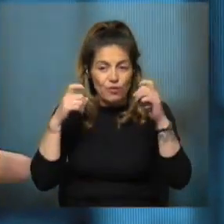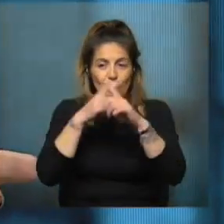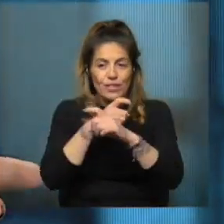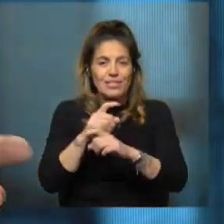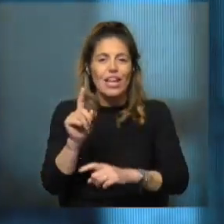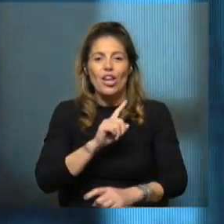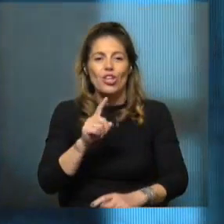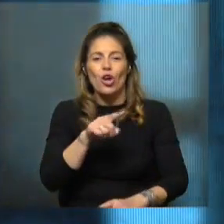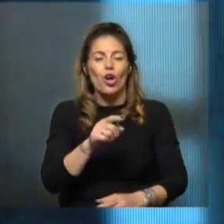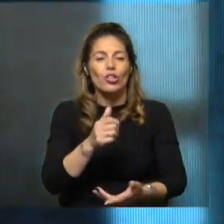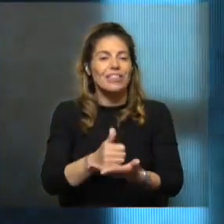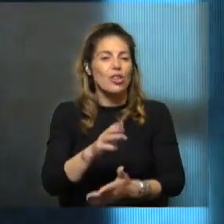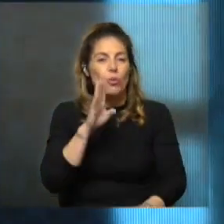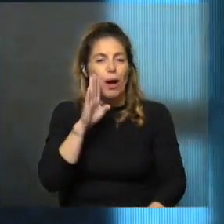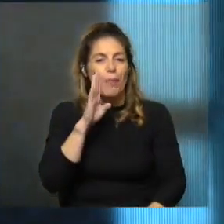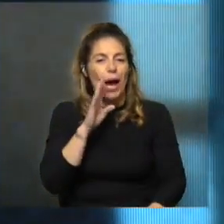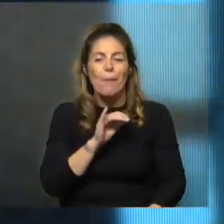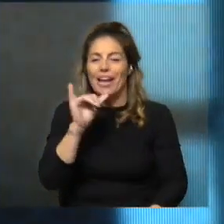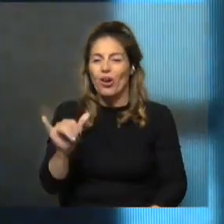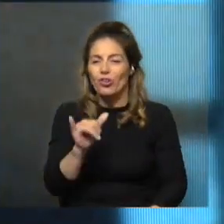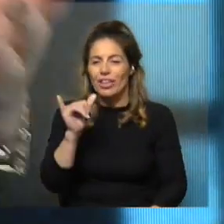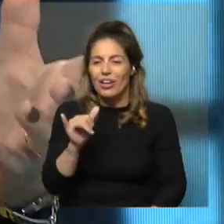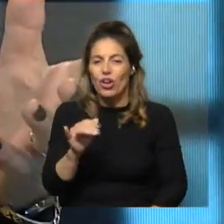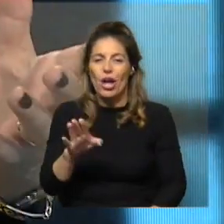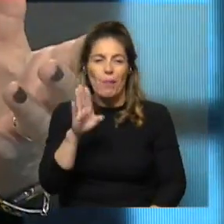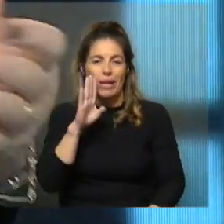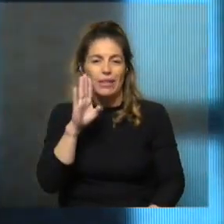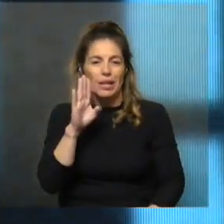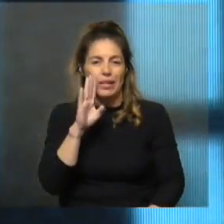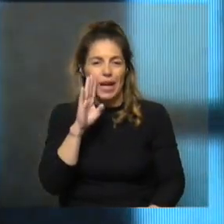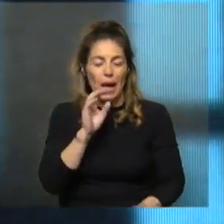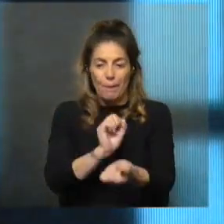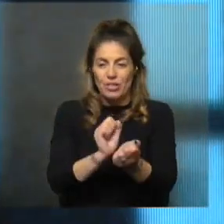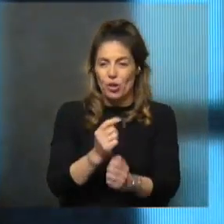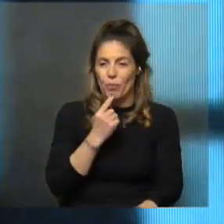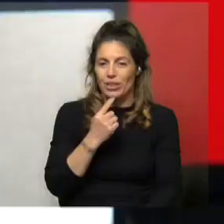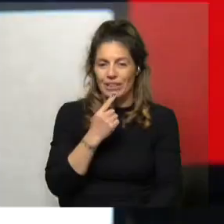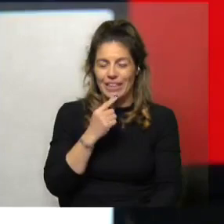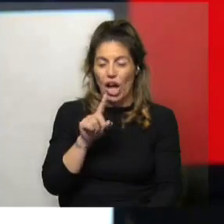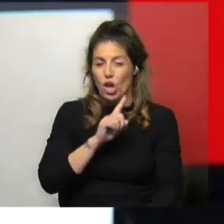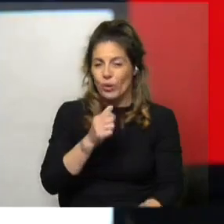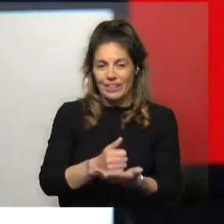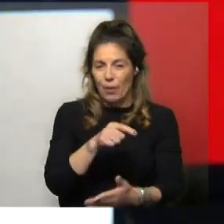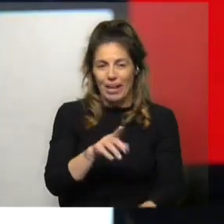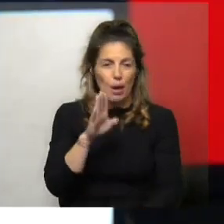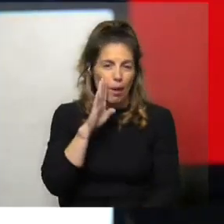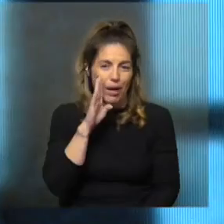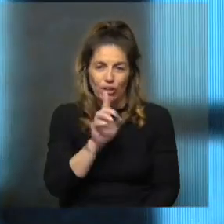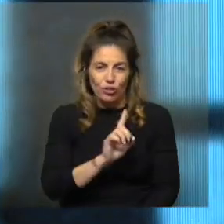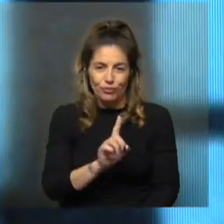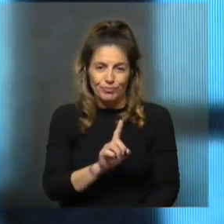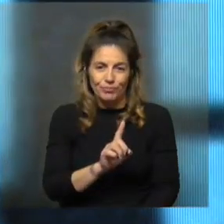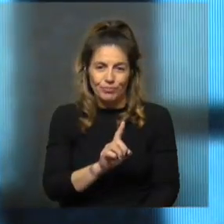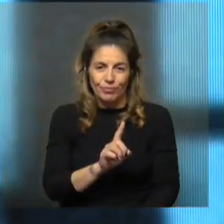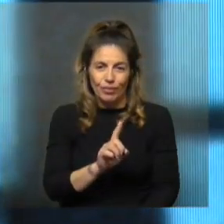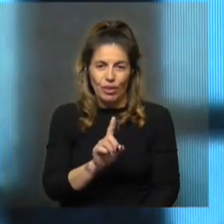ya no estaba tu mamá para contarnos en maternidad en prisión política que es un libro testimonial ya no estaba la mamá este